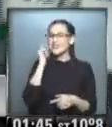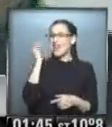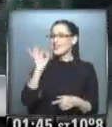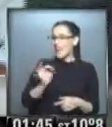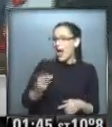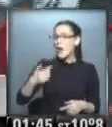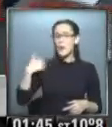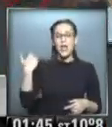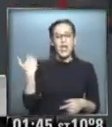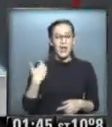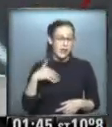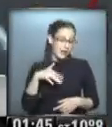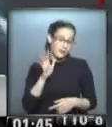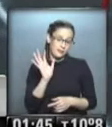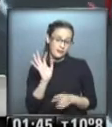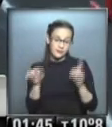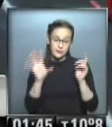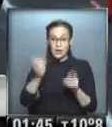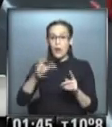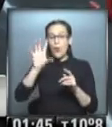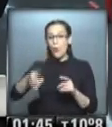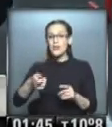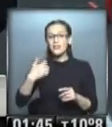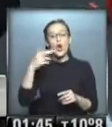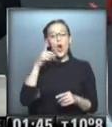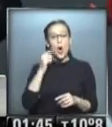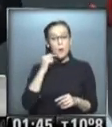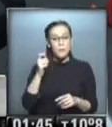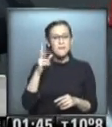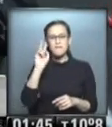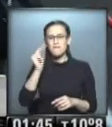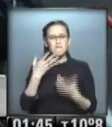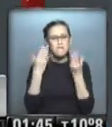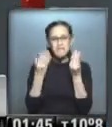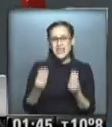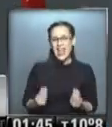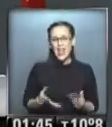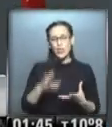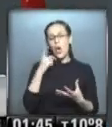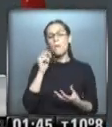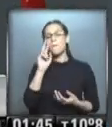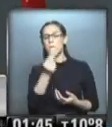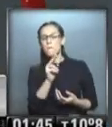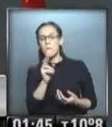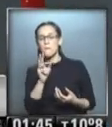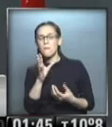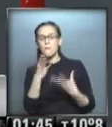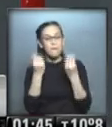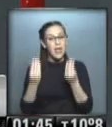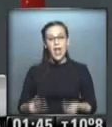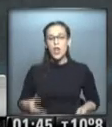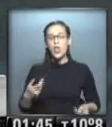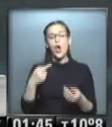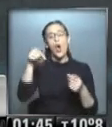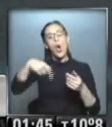causa, es que Fernández es un perejil, que armó en la causa, está muerto de miedo, está dentro de un programa nacional de protección de testigos, porque a principio de este año atentaron contra